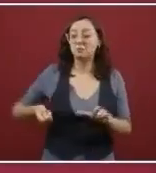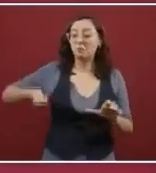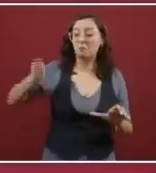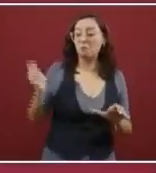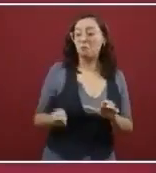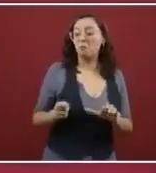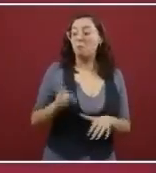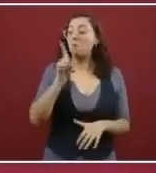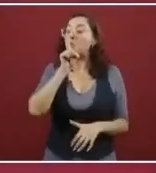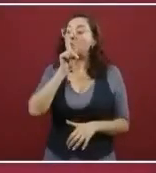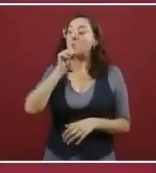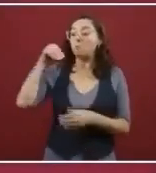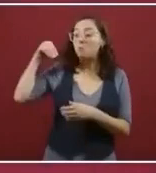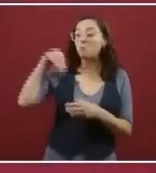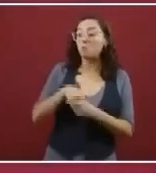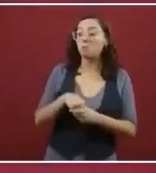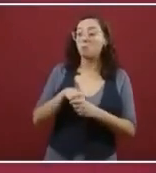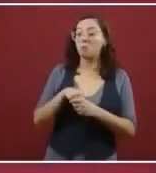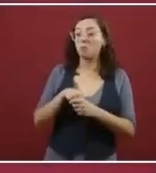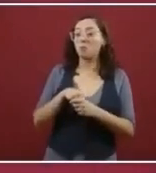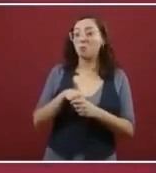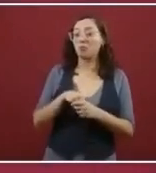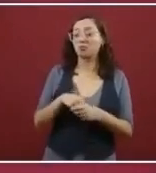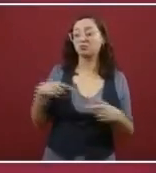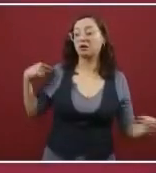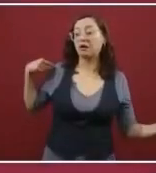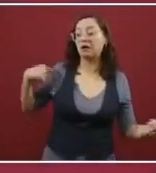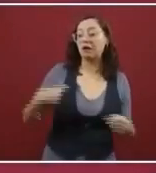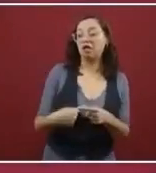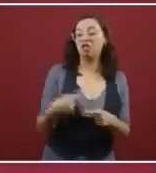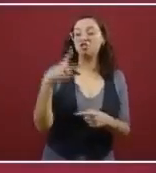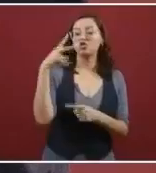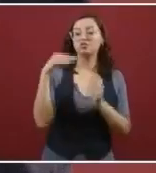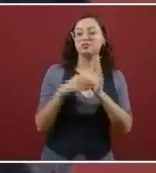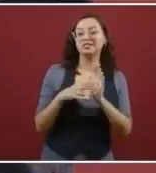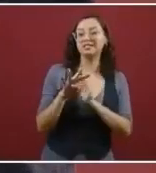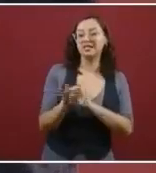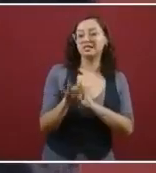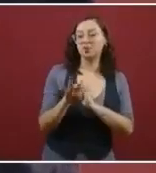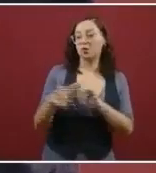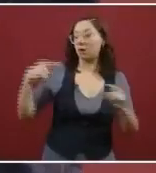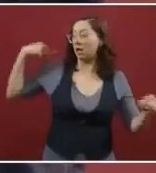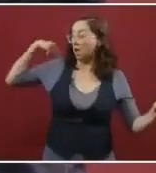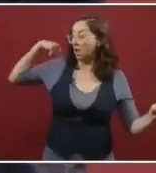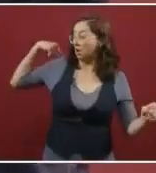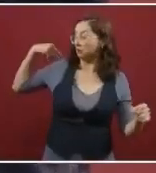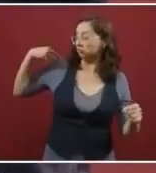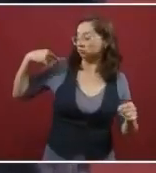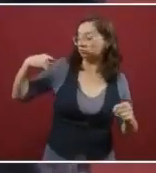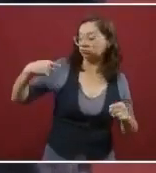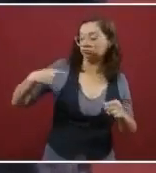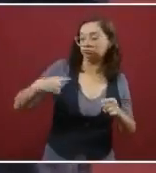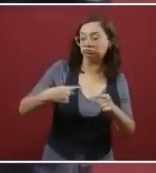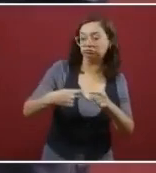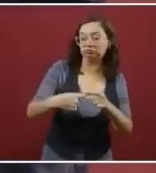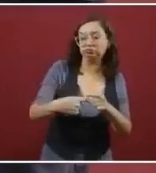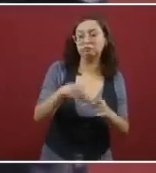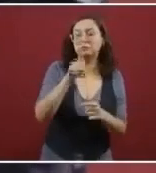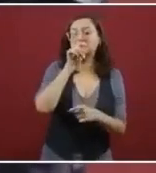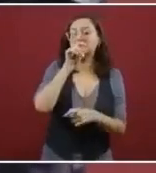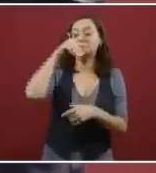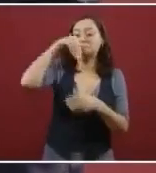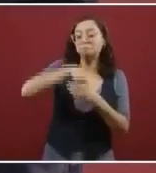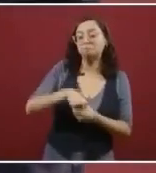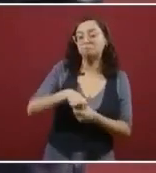en secreto hasta este año del 2019. Ando buscando ya toda